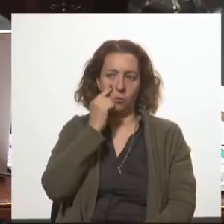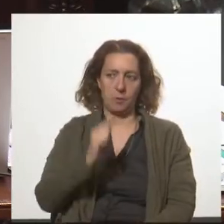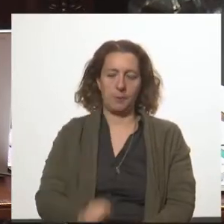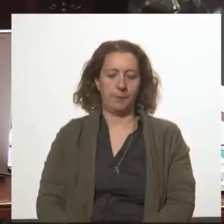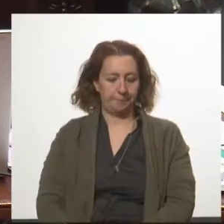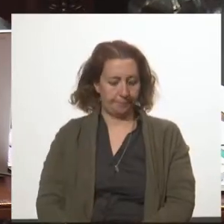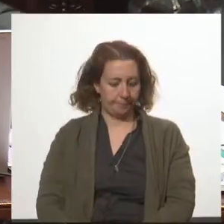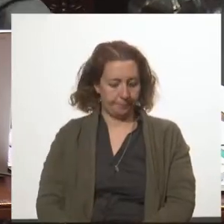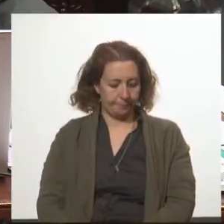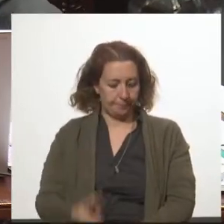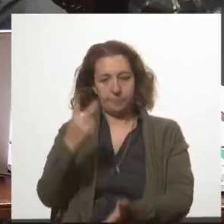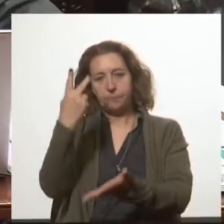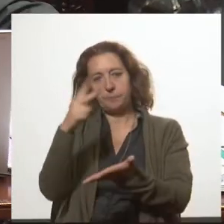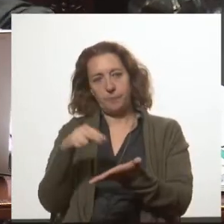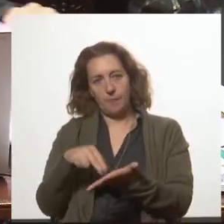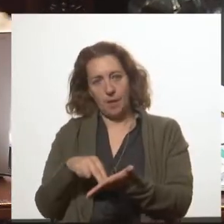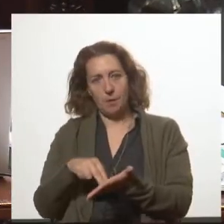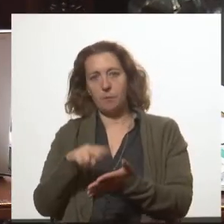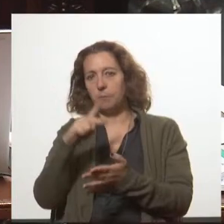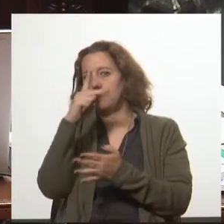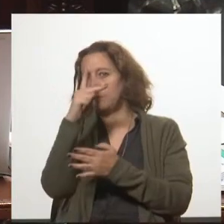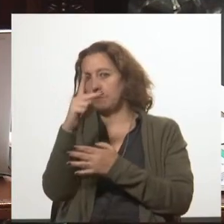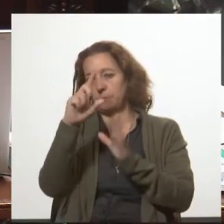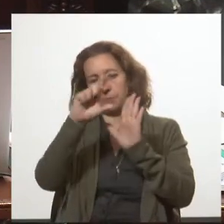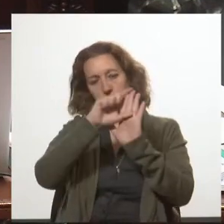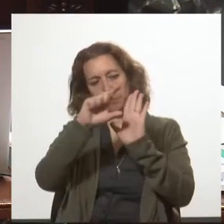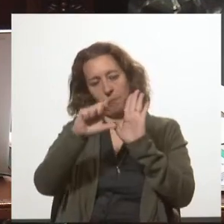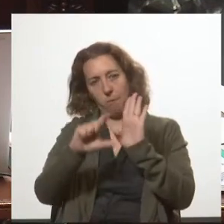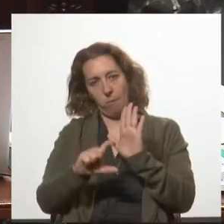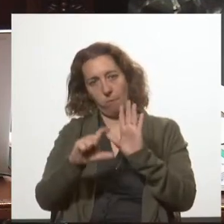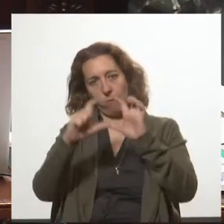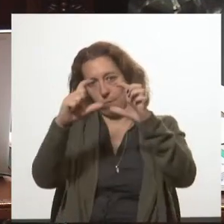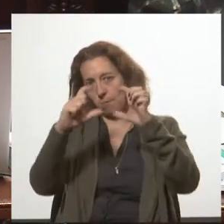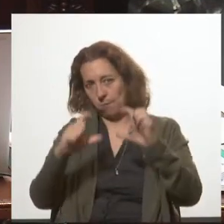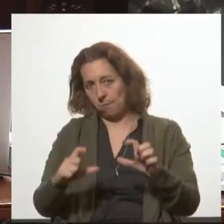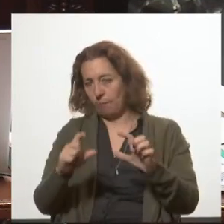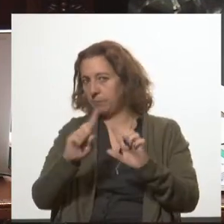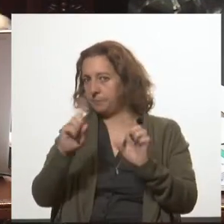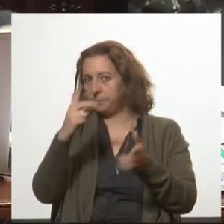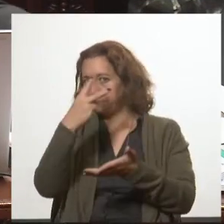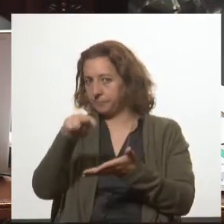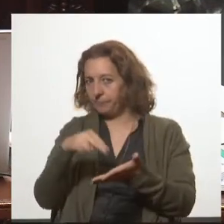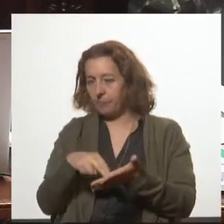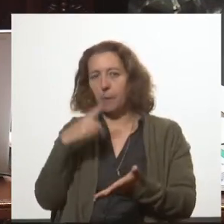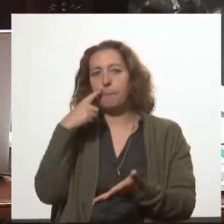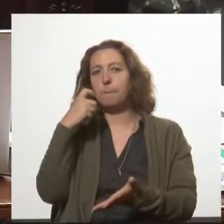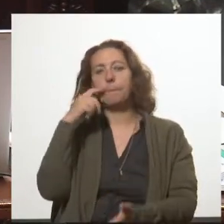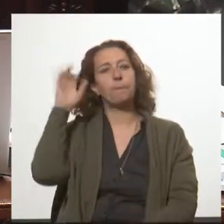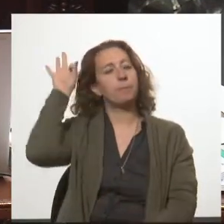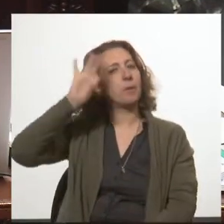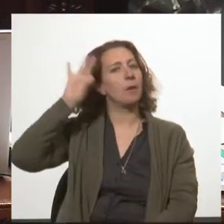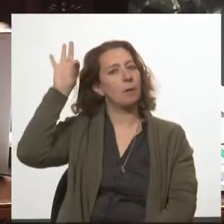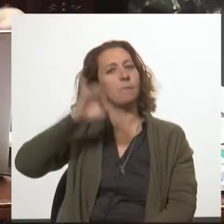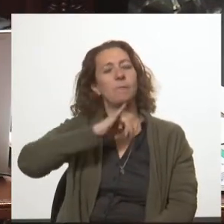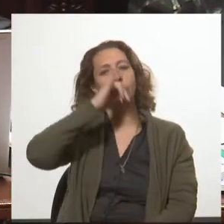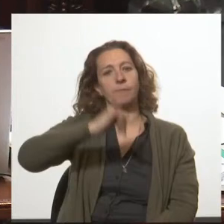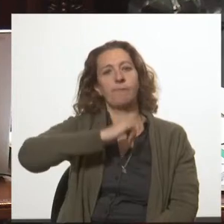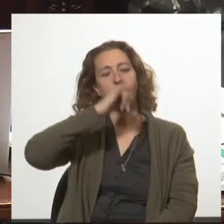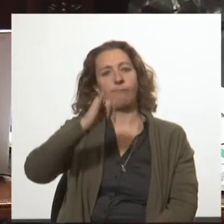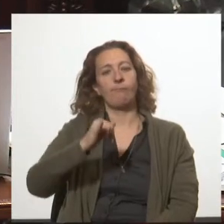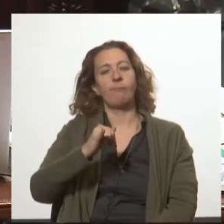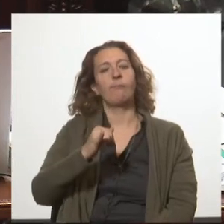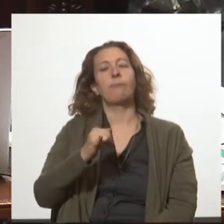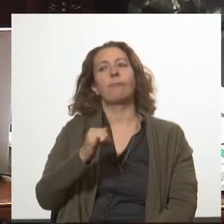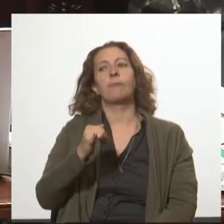lectura a dos párrafos que no leyó el señor senador del informe de la junta que los considero muy